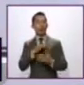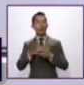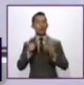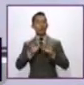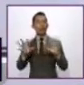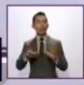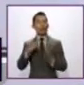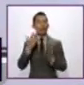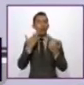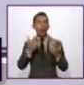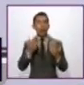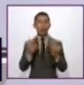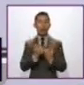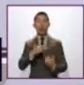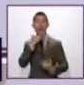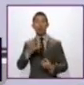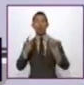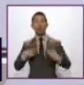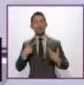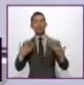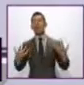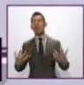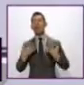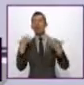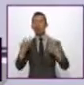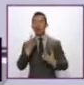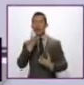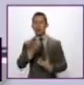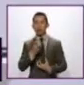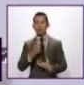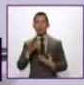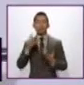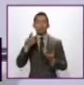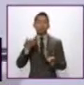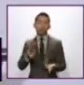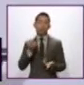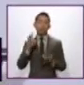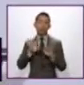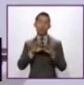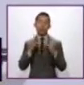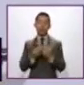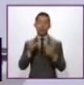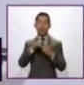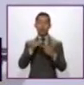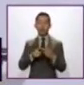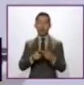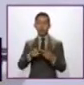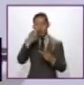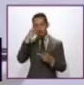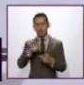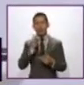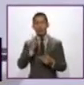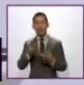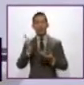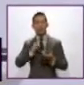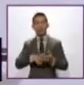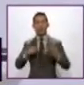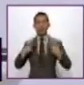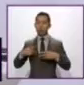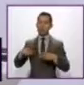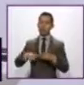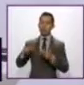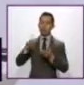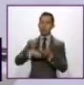y la corrupción. Básicamente hay dos formas para contratar obra o contratar algunos servicios de parte del